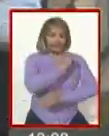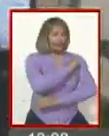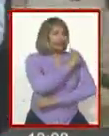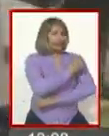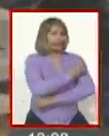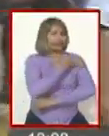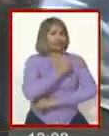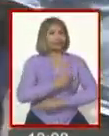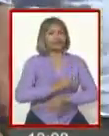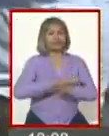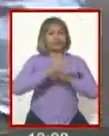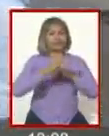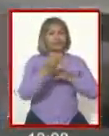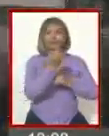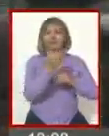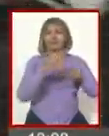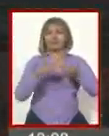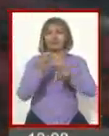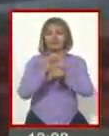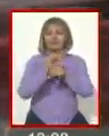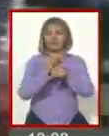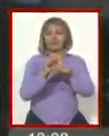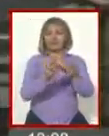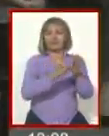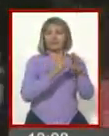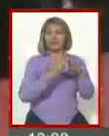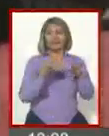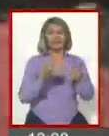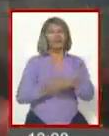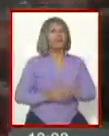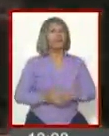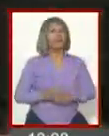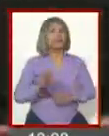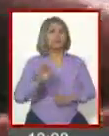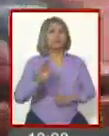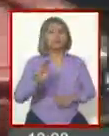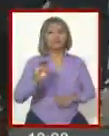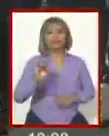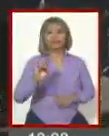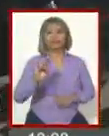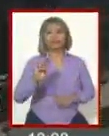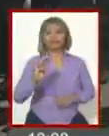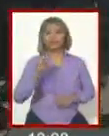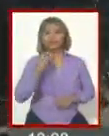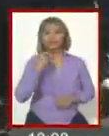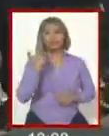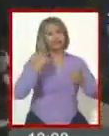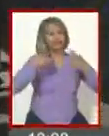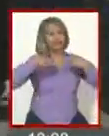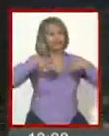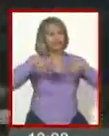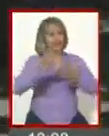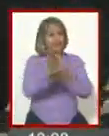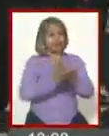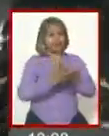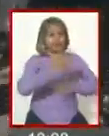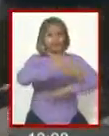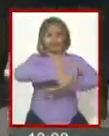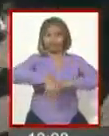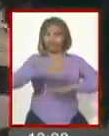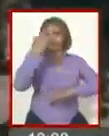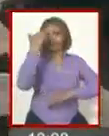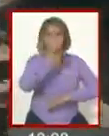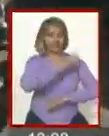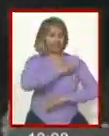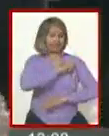autoridades la conclusión de varias obras en sus barrios, concretamente el barrio Fervo. Como puede ver, ellos están ya yendo a parte de la carretera, ya